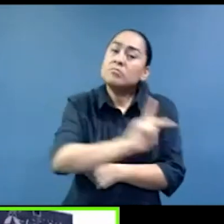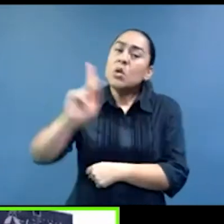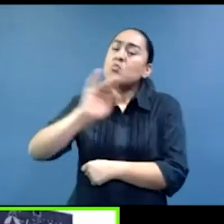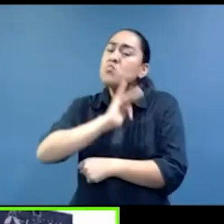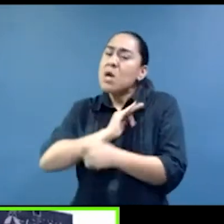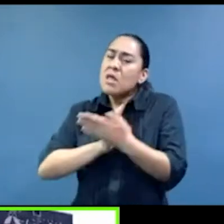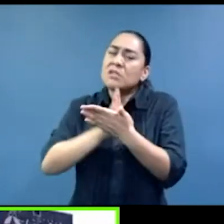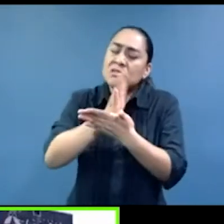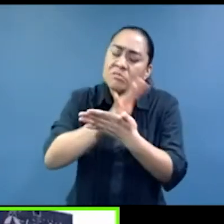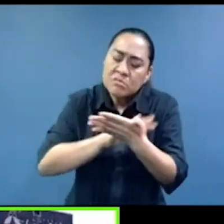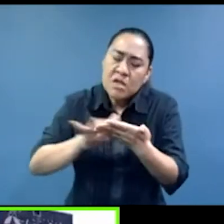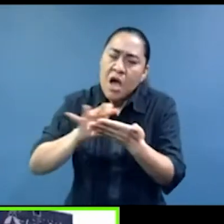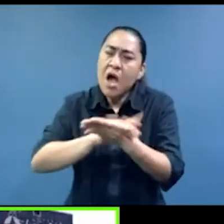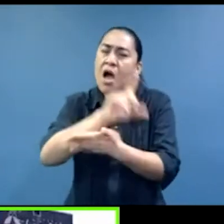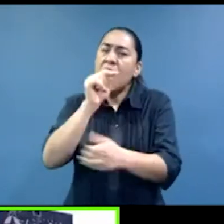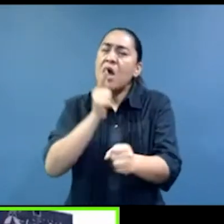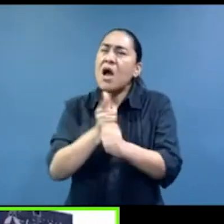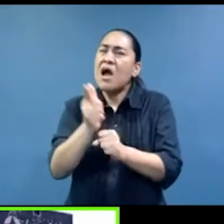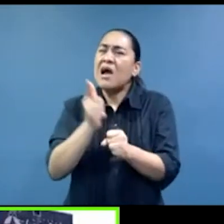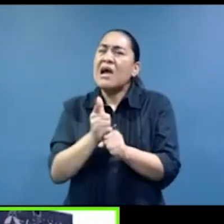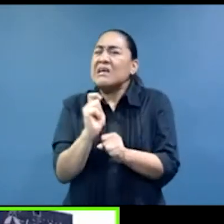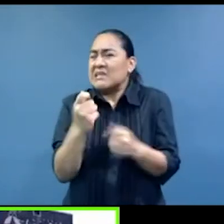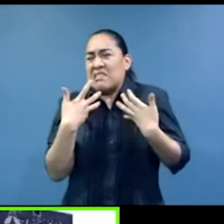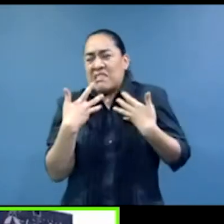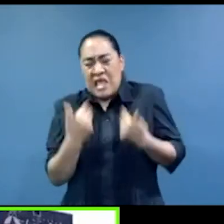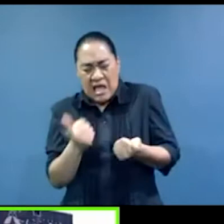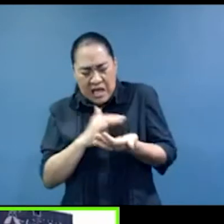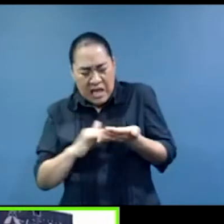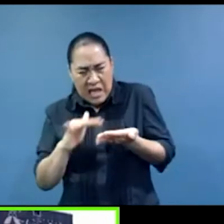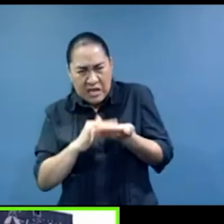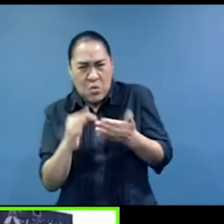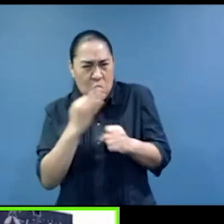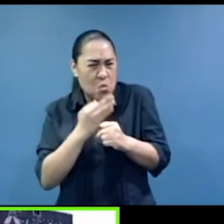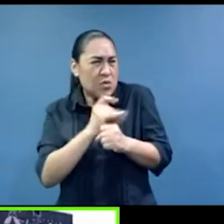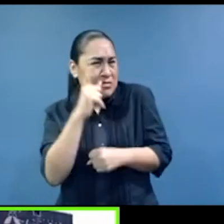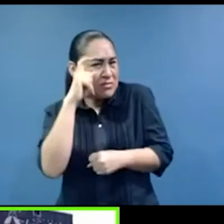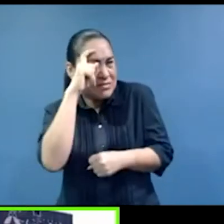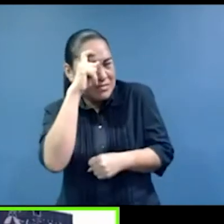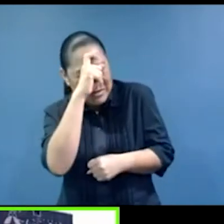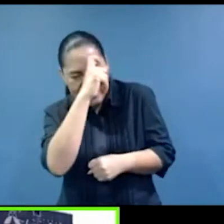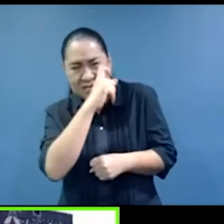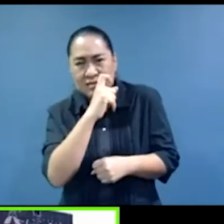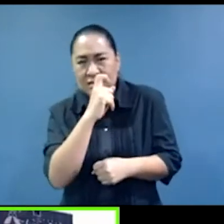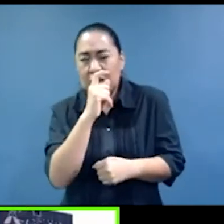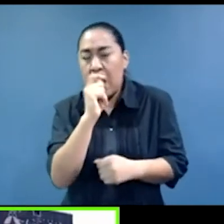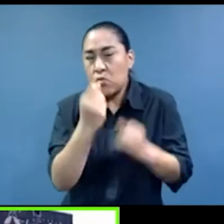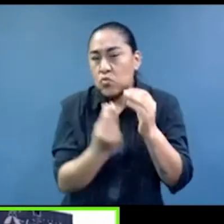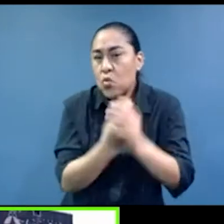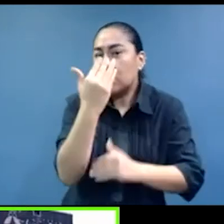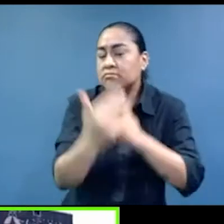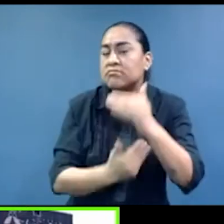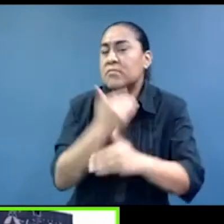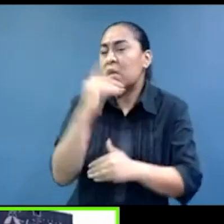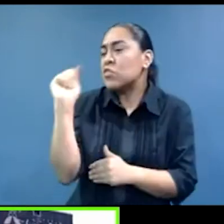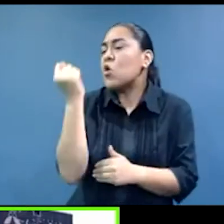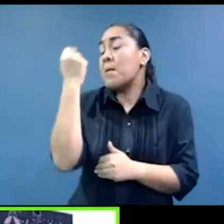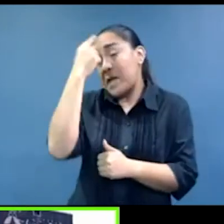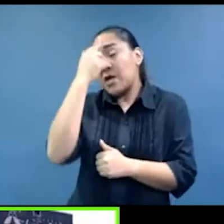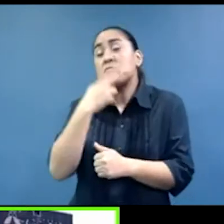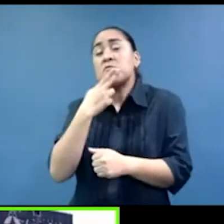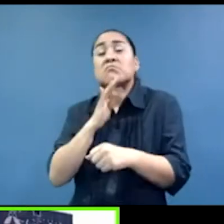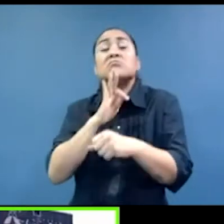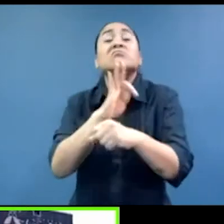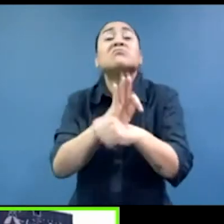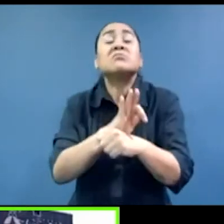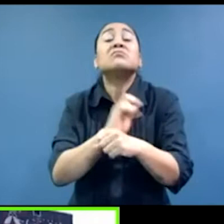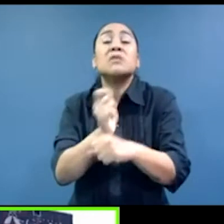estamos hablando cuando hablamos de estas técnicas de alta complejidad, del avance de la ciencia y tecnología en beneficio precisamente de la